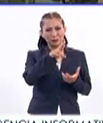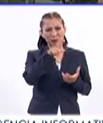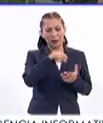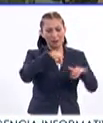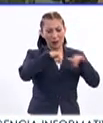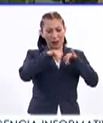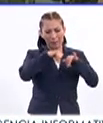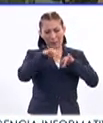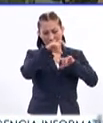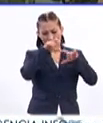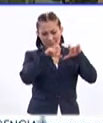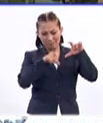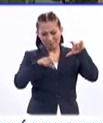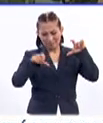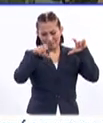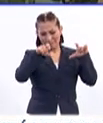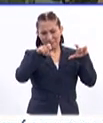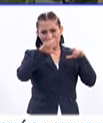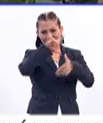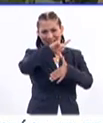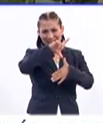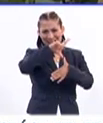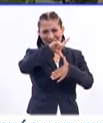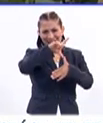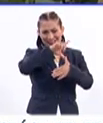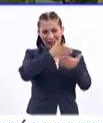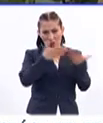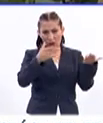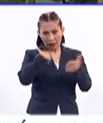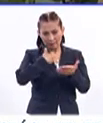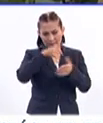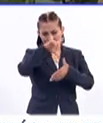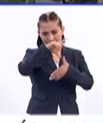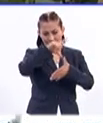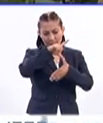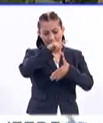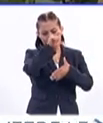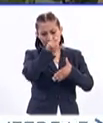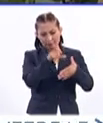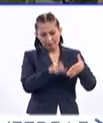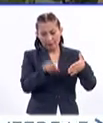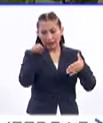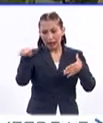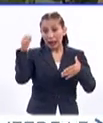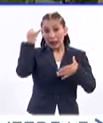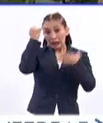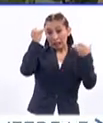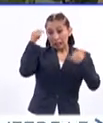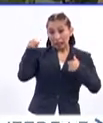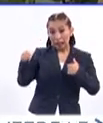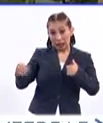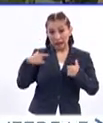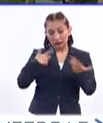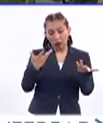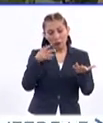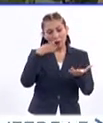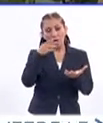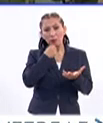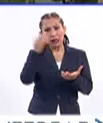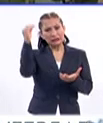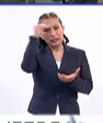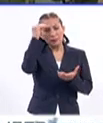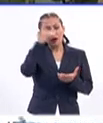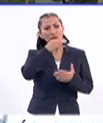el mapa sobre todo de América Latina, de lo que hoy es América Latina, y evidentemente ahí hay esos resabios